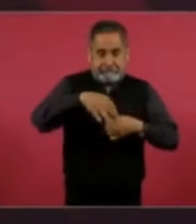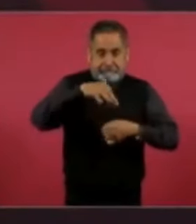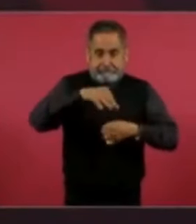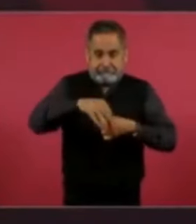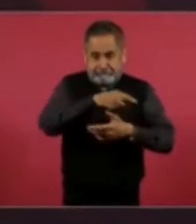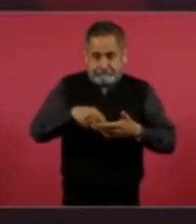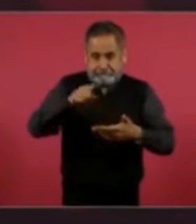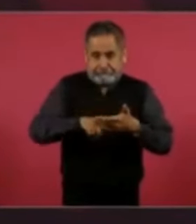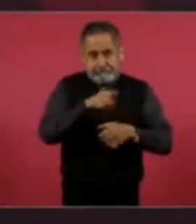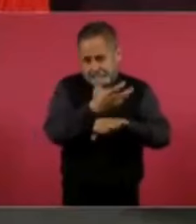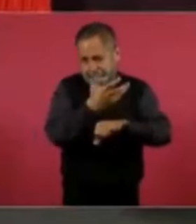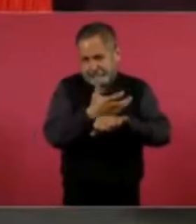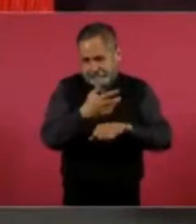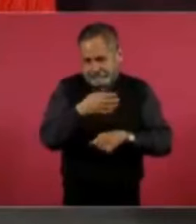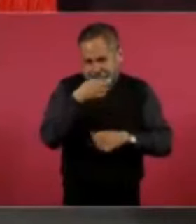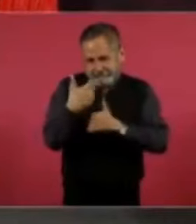elecciones